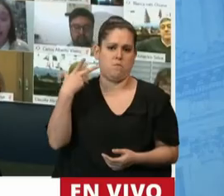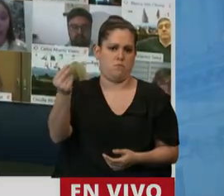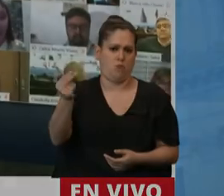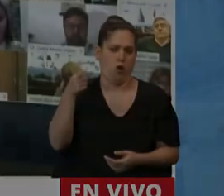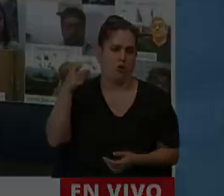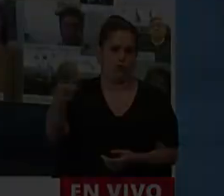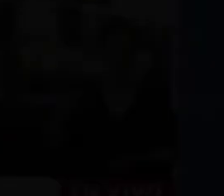Gracias, diputado.